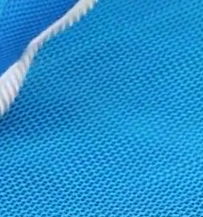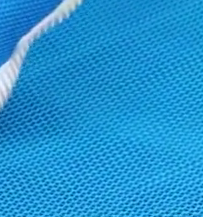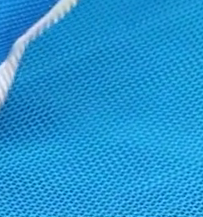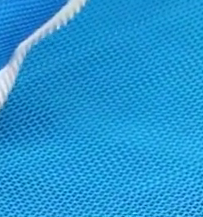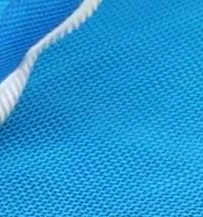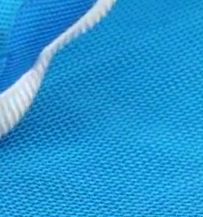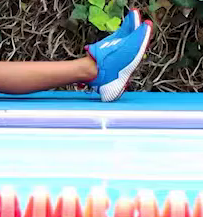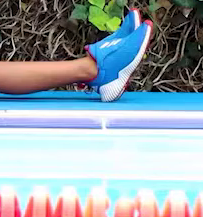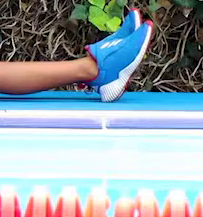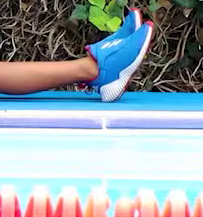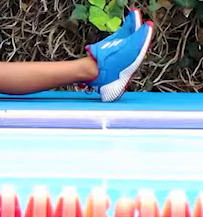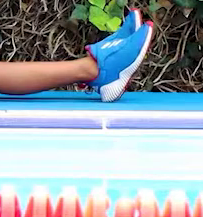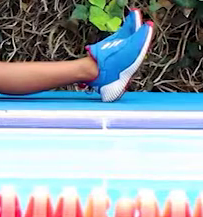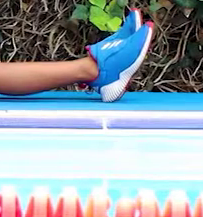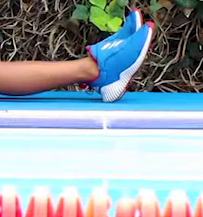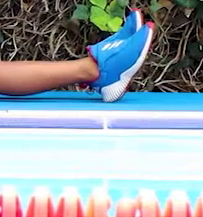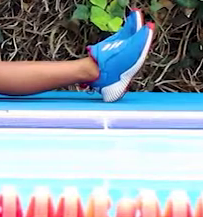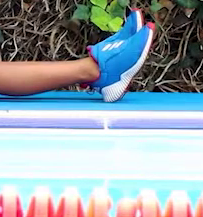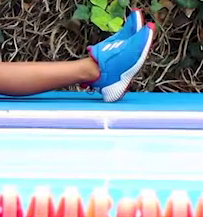Respira.